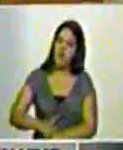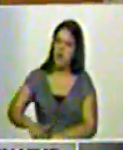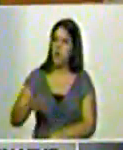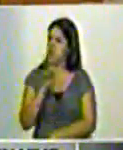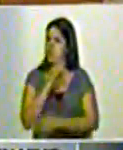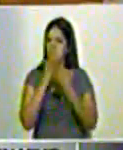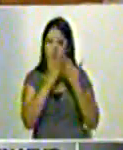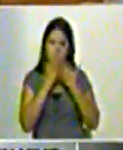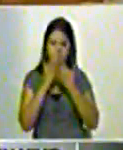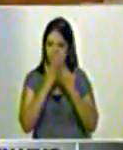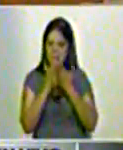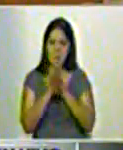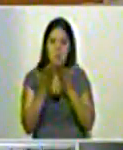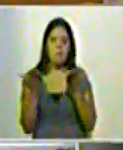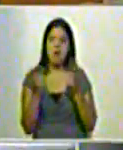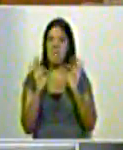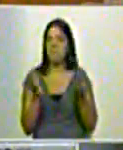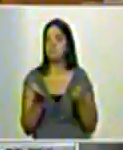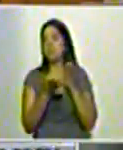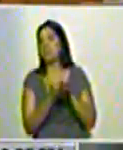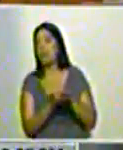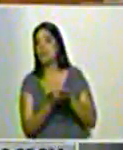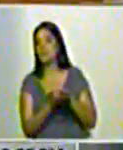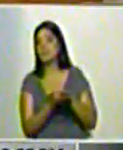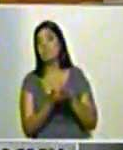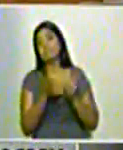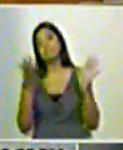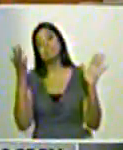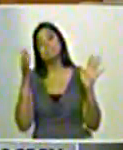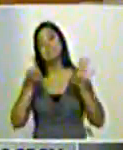estudiar, ni siquiera abrió los cuadernos, no revisó, va a llegar al 6 de